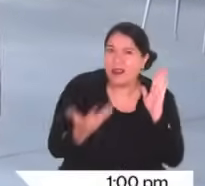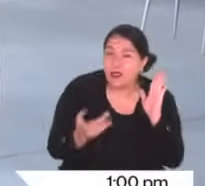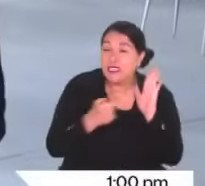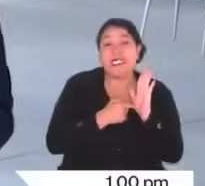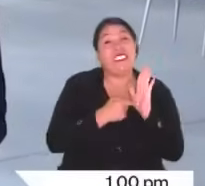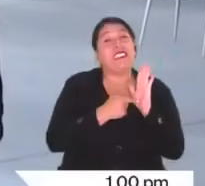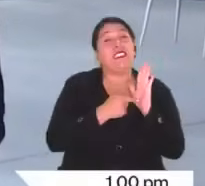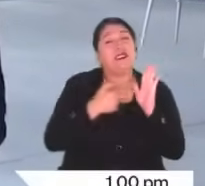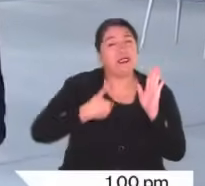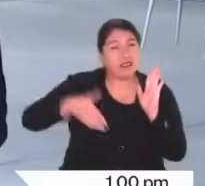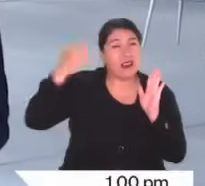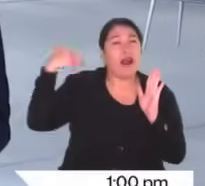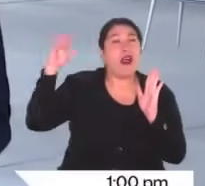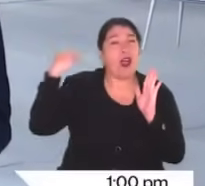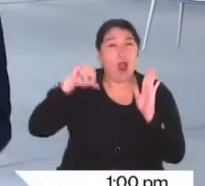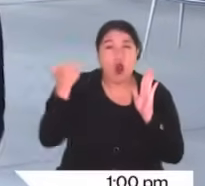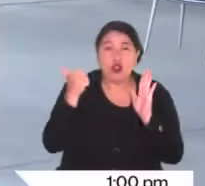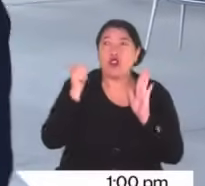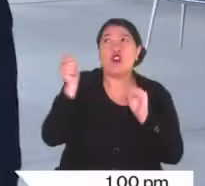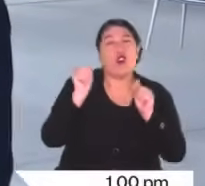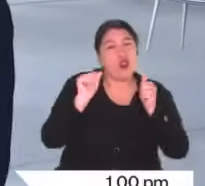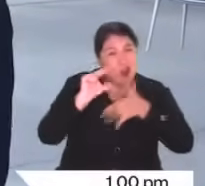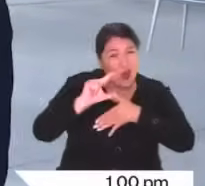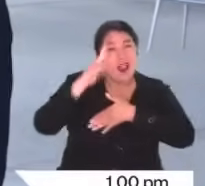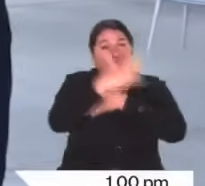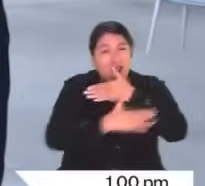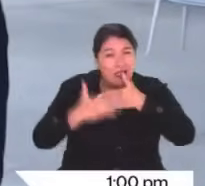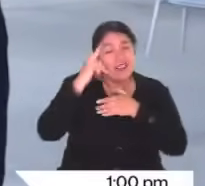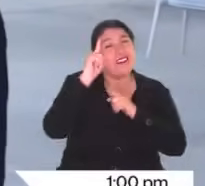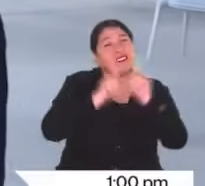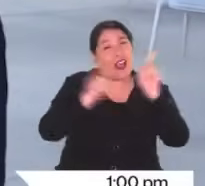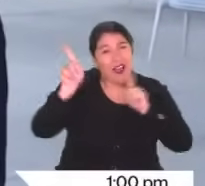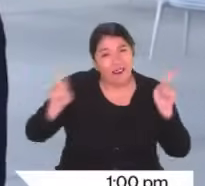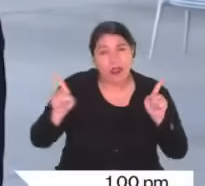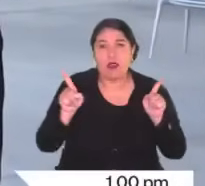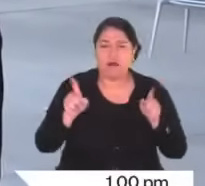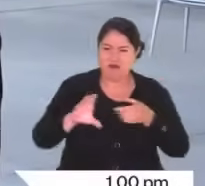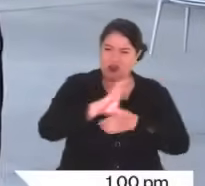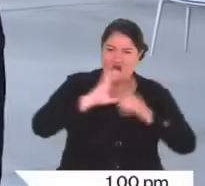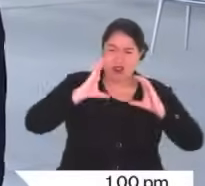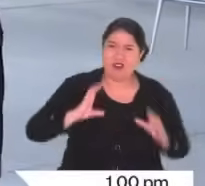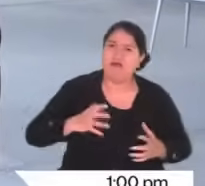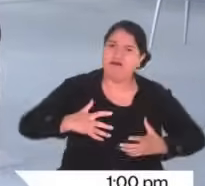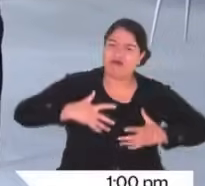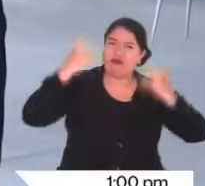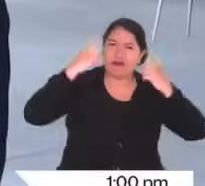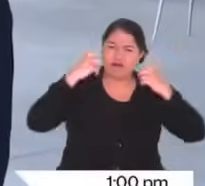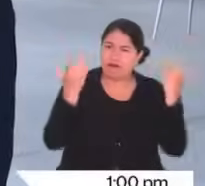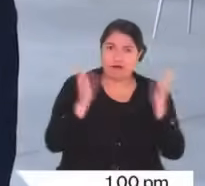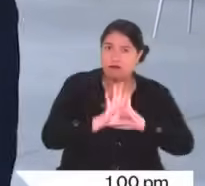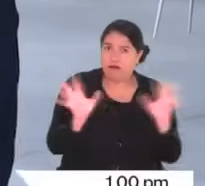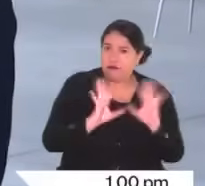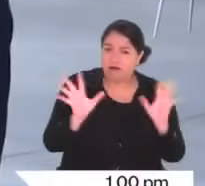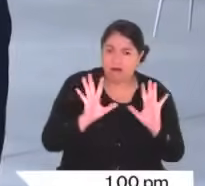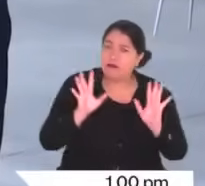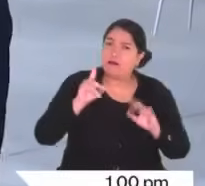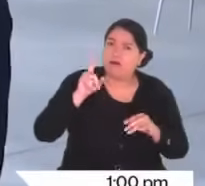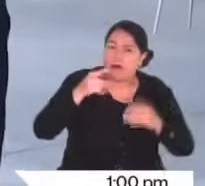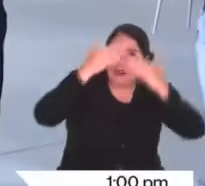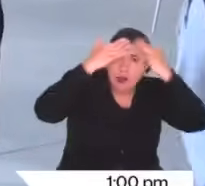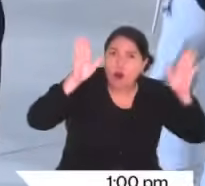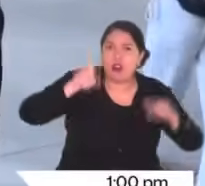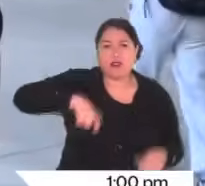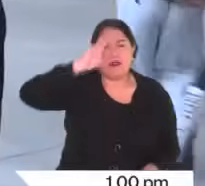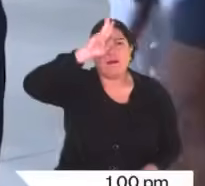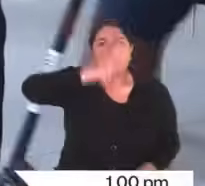historia ya la hemos visto en otros lugares de América Latina y la ciudadanía salió a las calles a decir no no las instituciones se respetan la democracia se